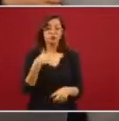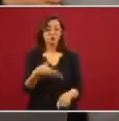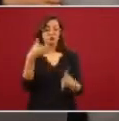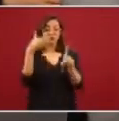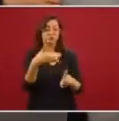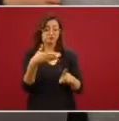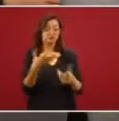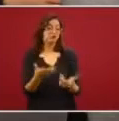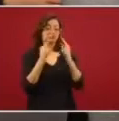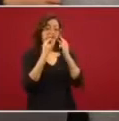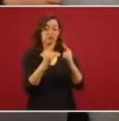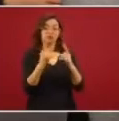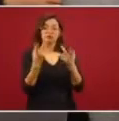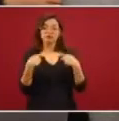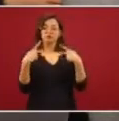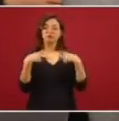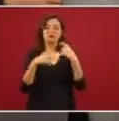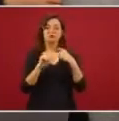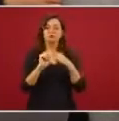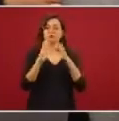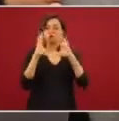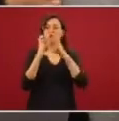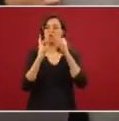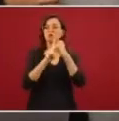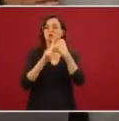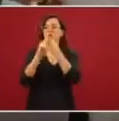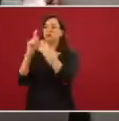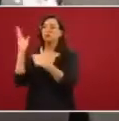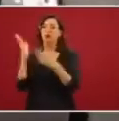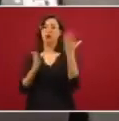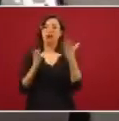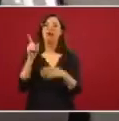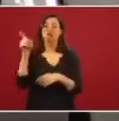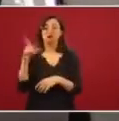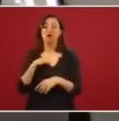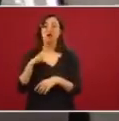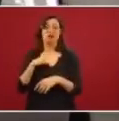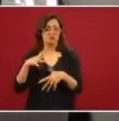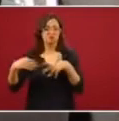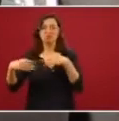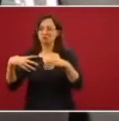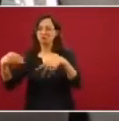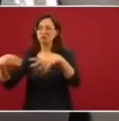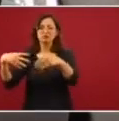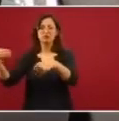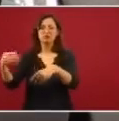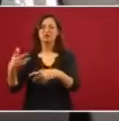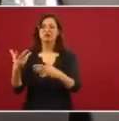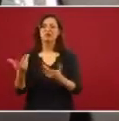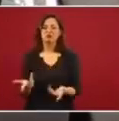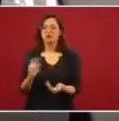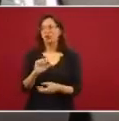dice si es pues viene gente de todo el mundo de algunos países en donde ya hay transmisión comunitaria y de algunos países